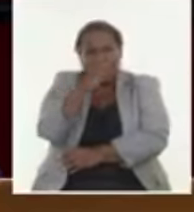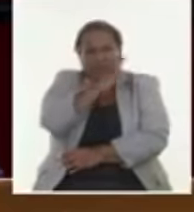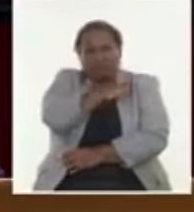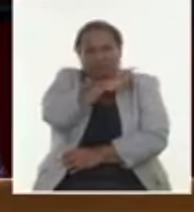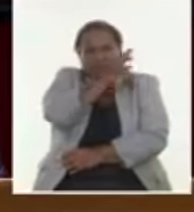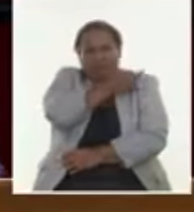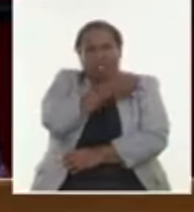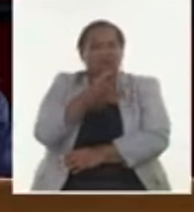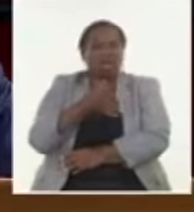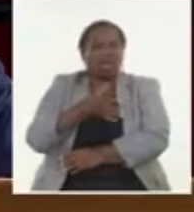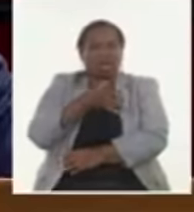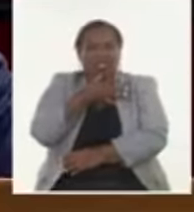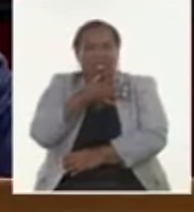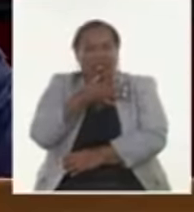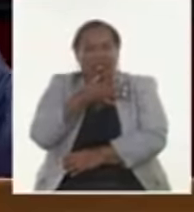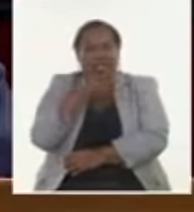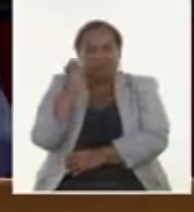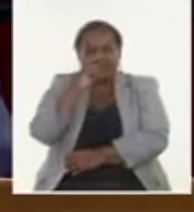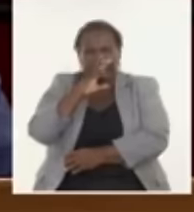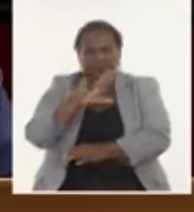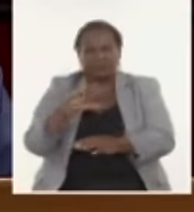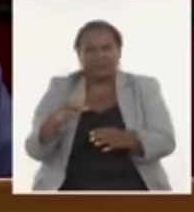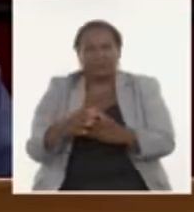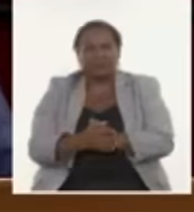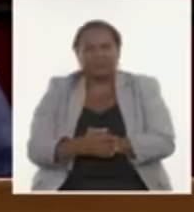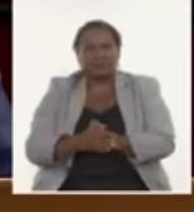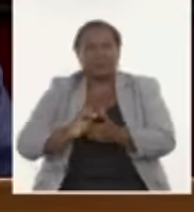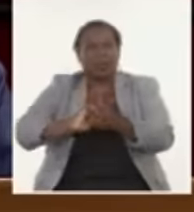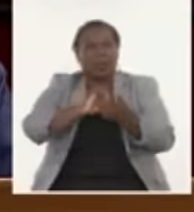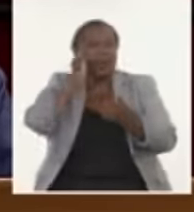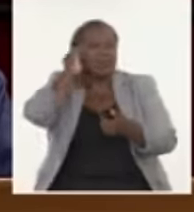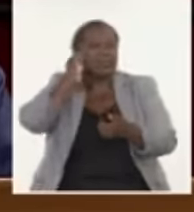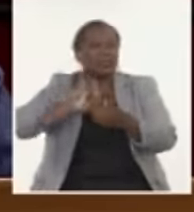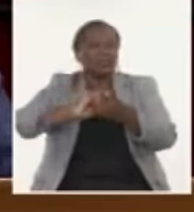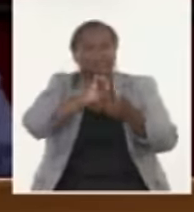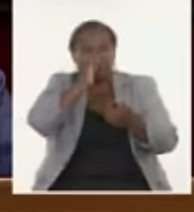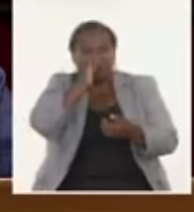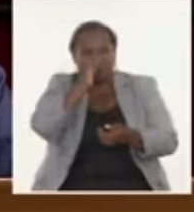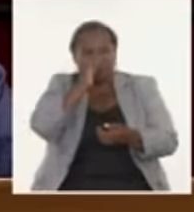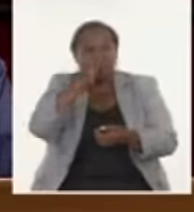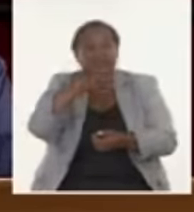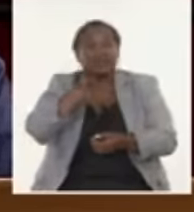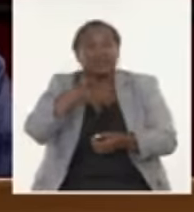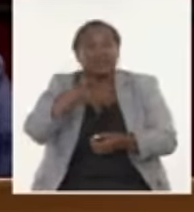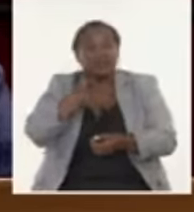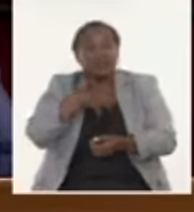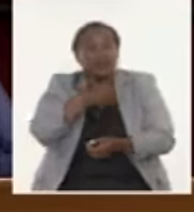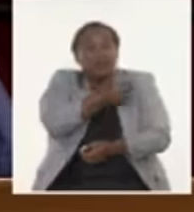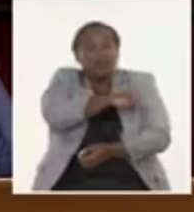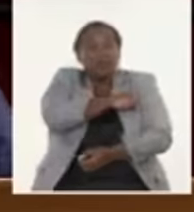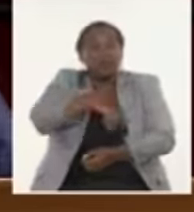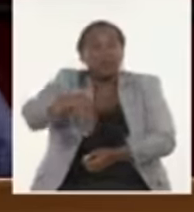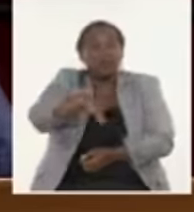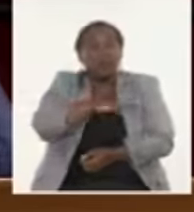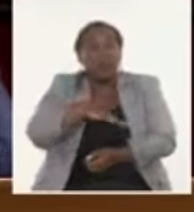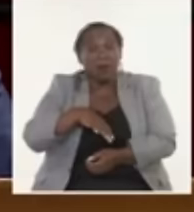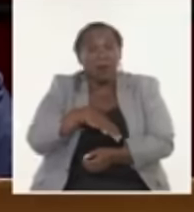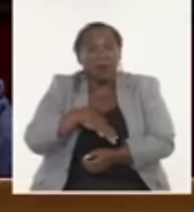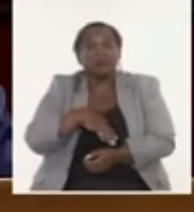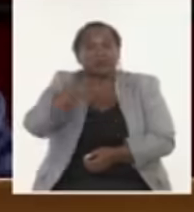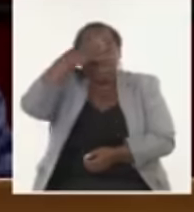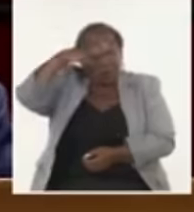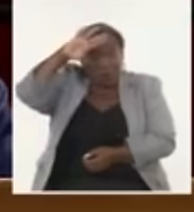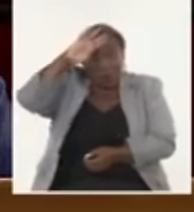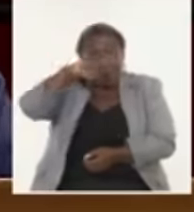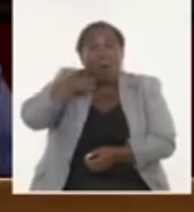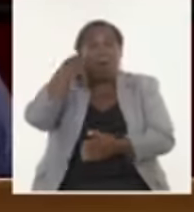en jefe". Fin de la cita. Compañeros y compañeros, tenemos un pueblo de patria o muerte,